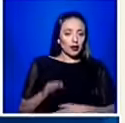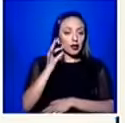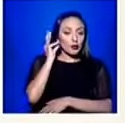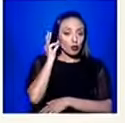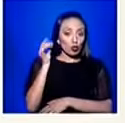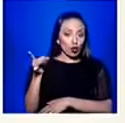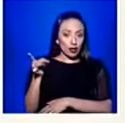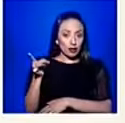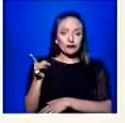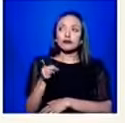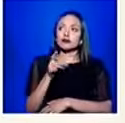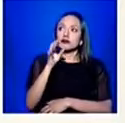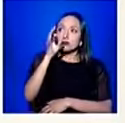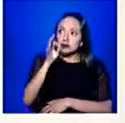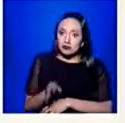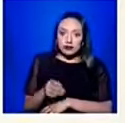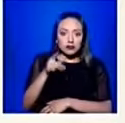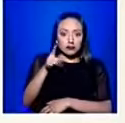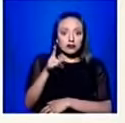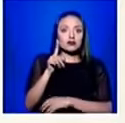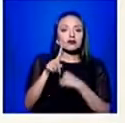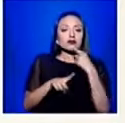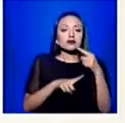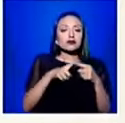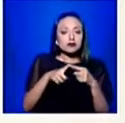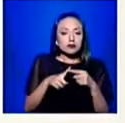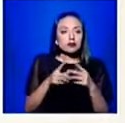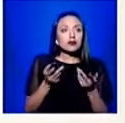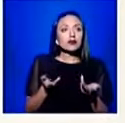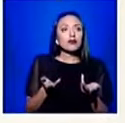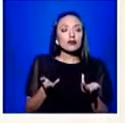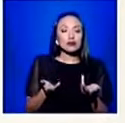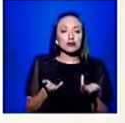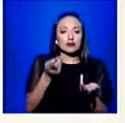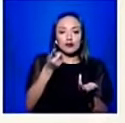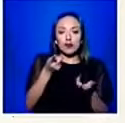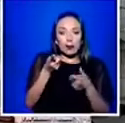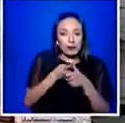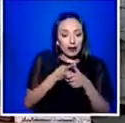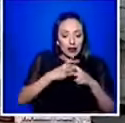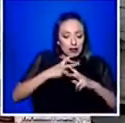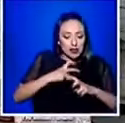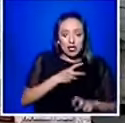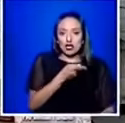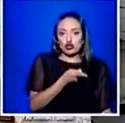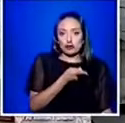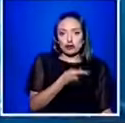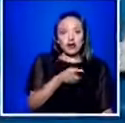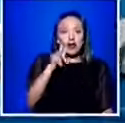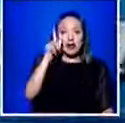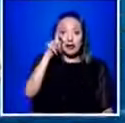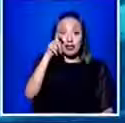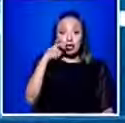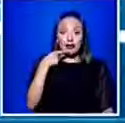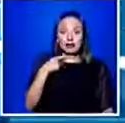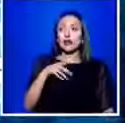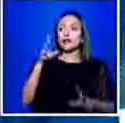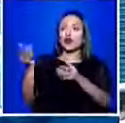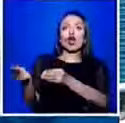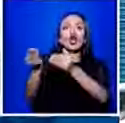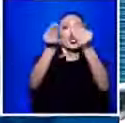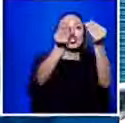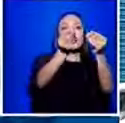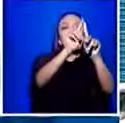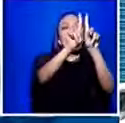subteniente Atti, al momento en que se hizo, lógicamente, el primer análisis. La fiscalía informó que esta causa fue elevada a